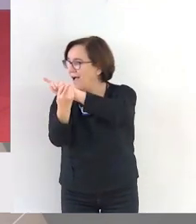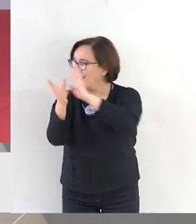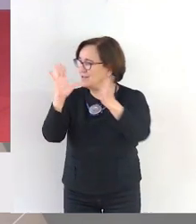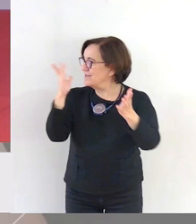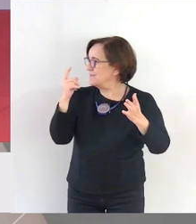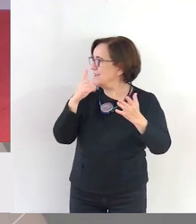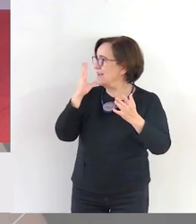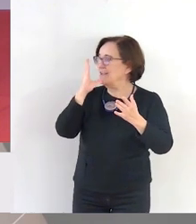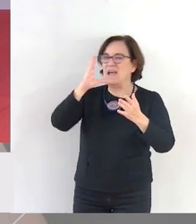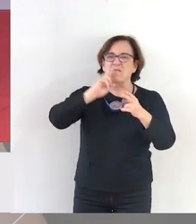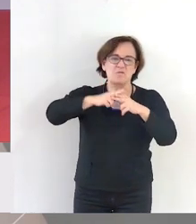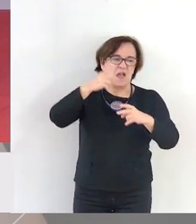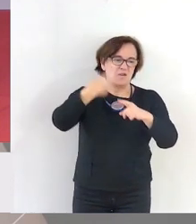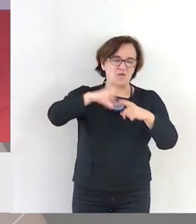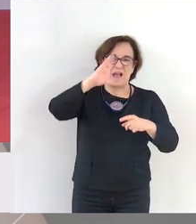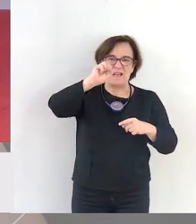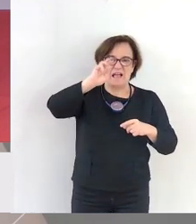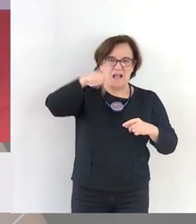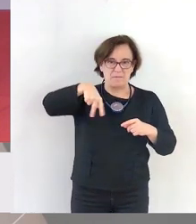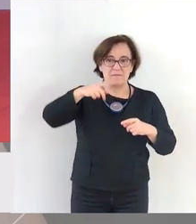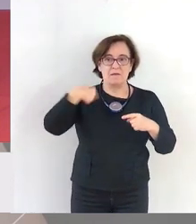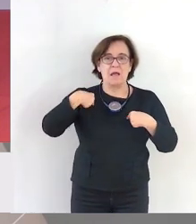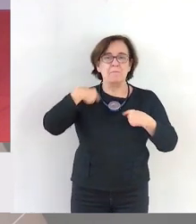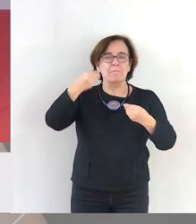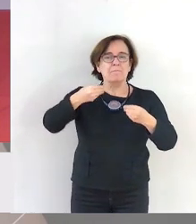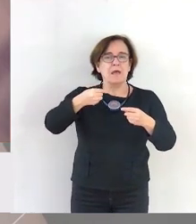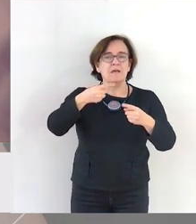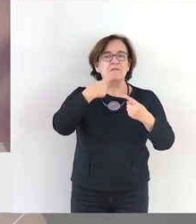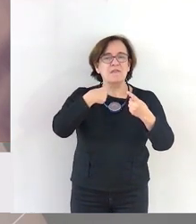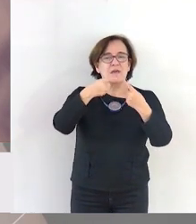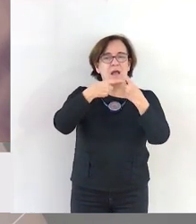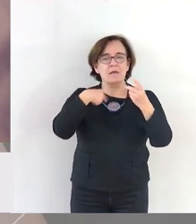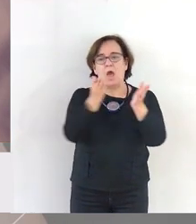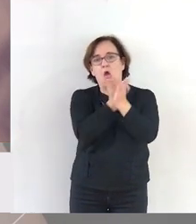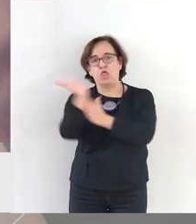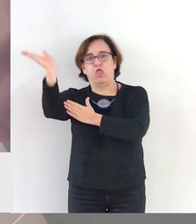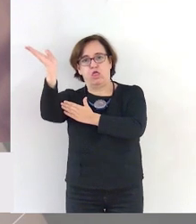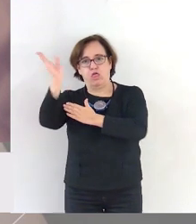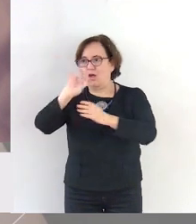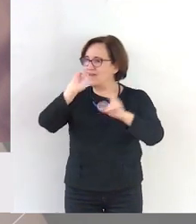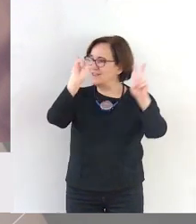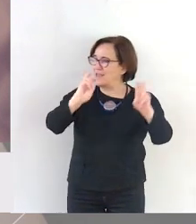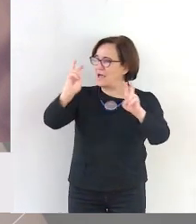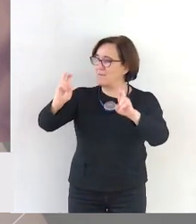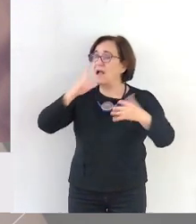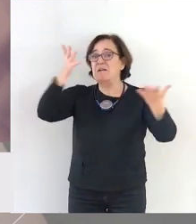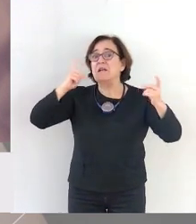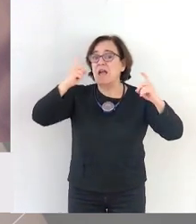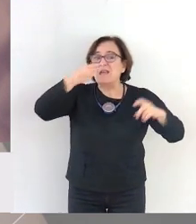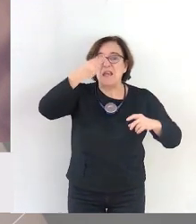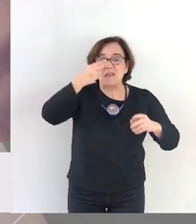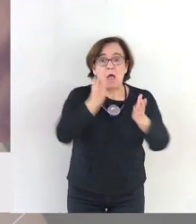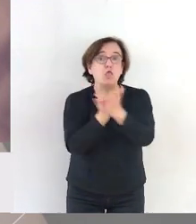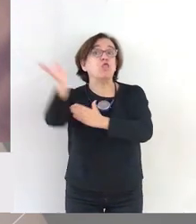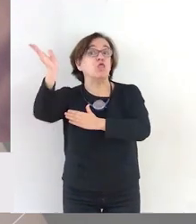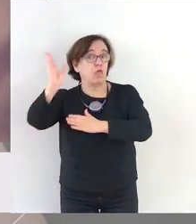decía Carmen Martín gaite me acusa mucho de que me voy por las ramas Pero yo lo interesante está en